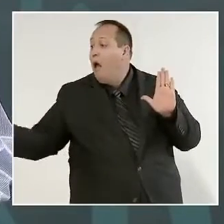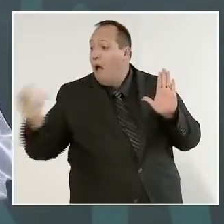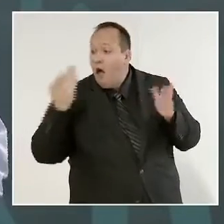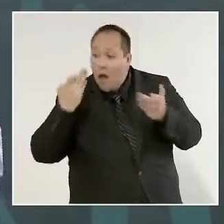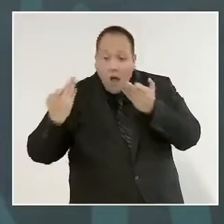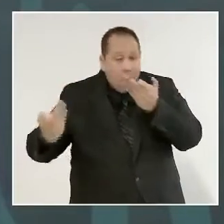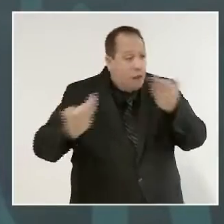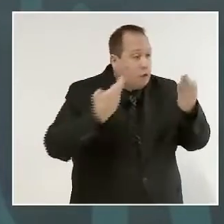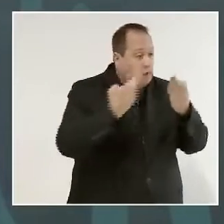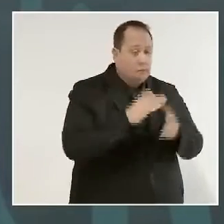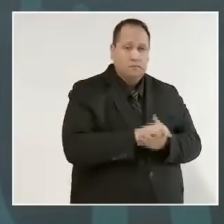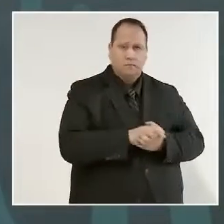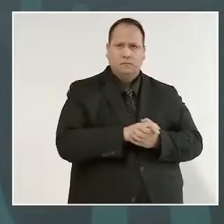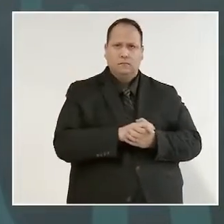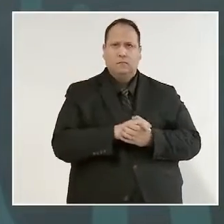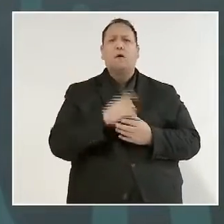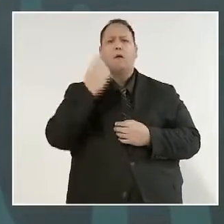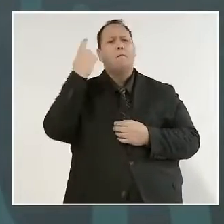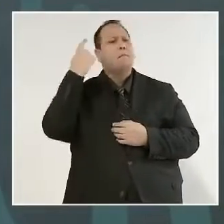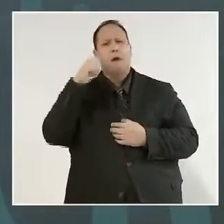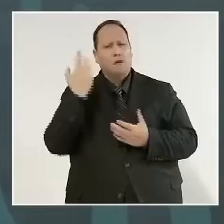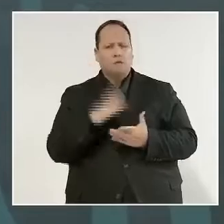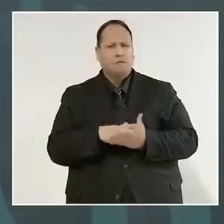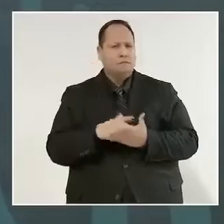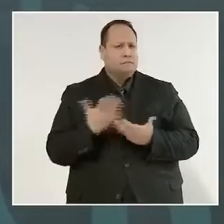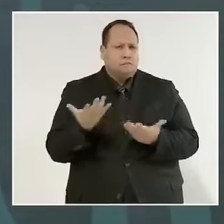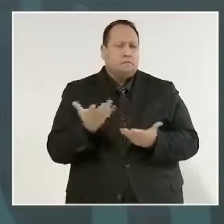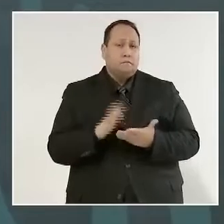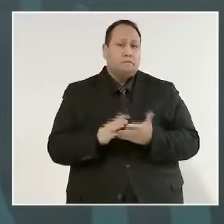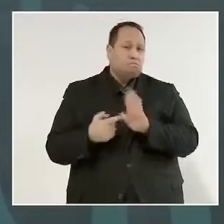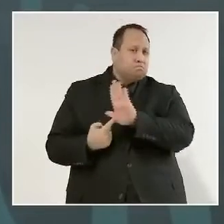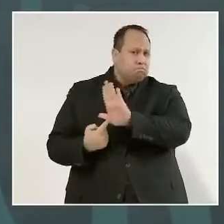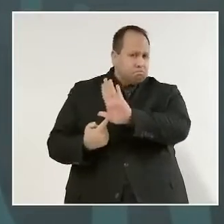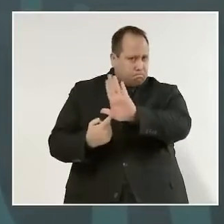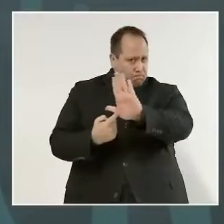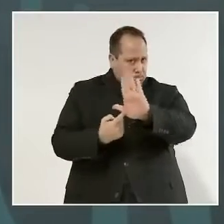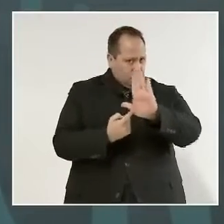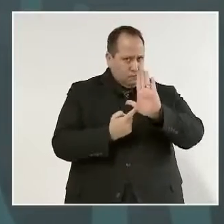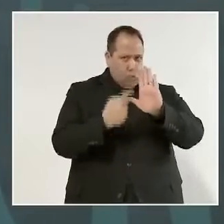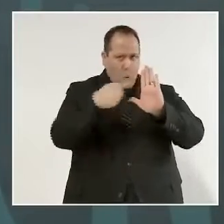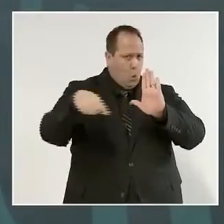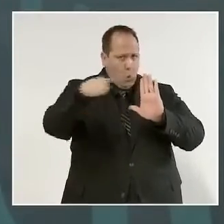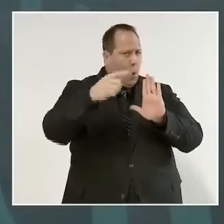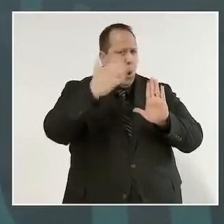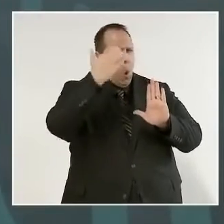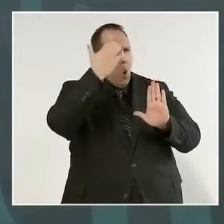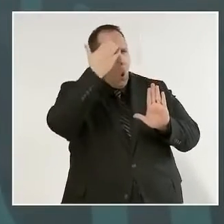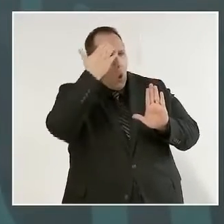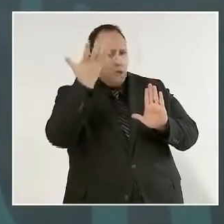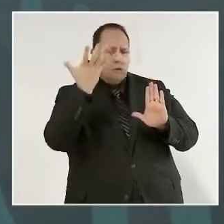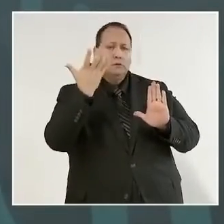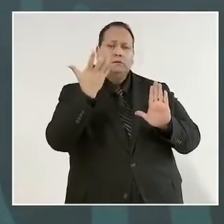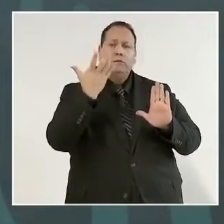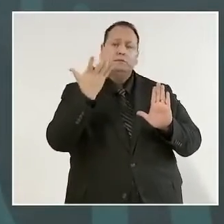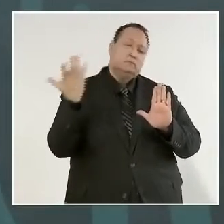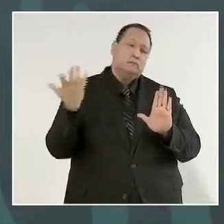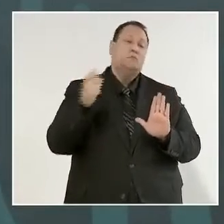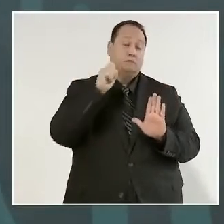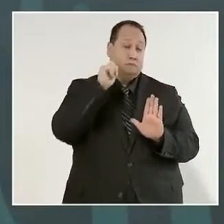que se sepa bien, para que se